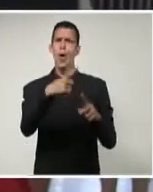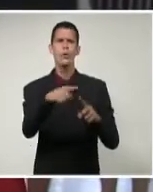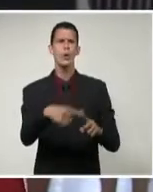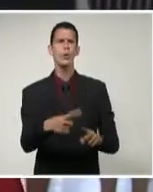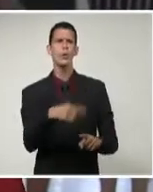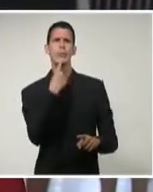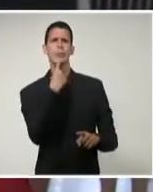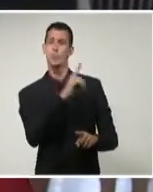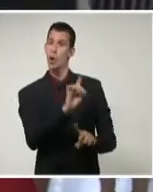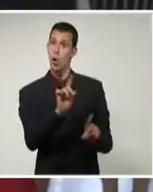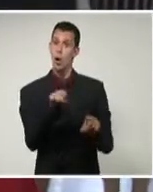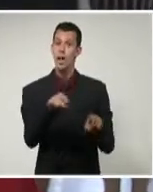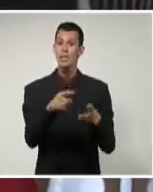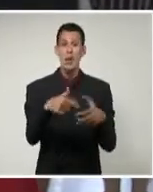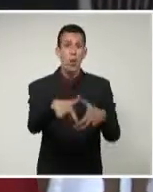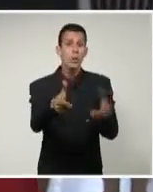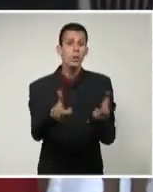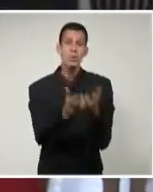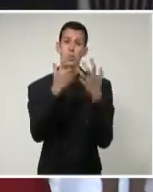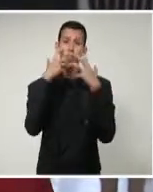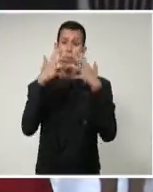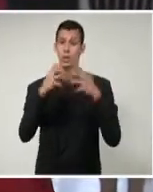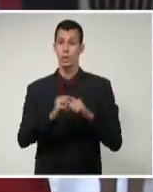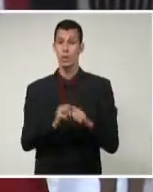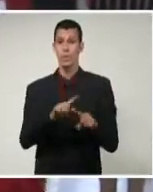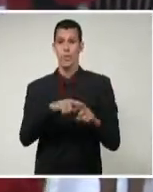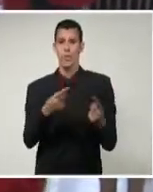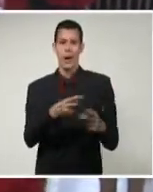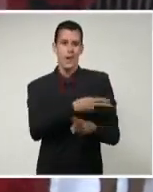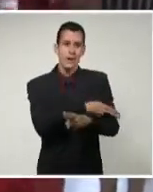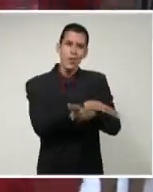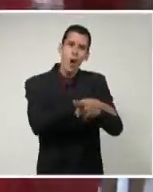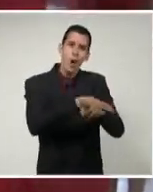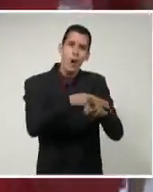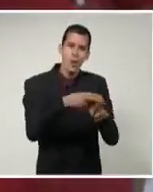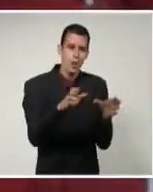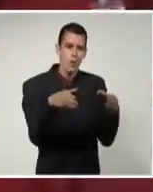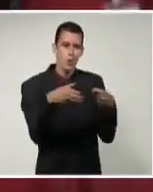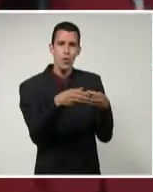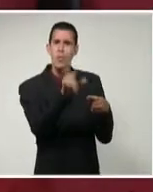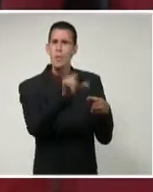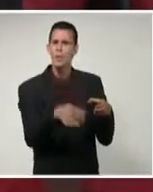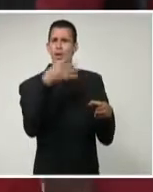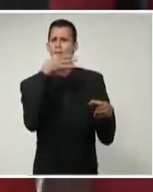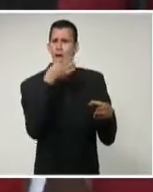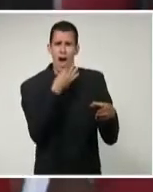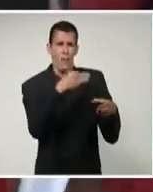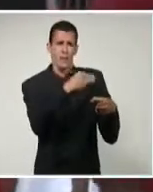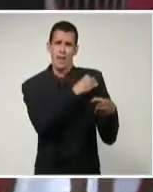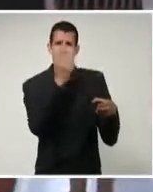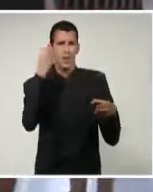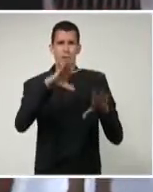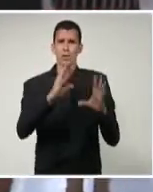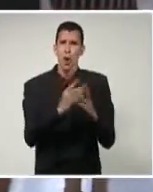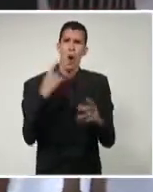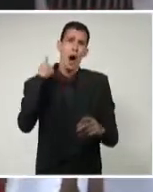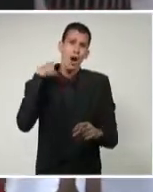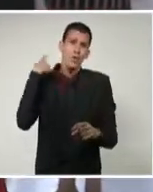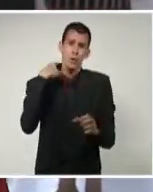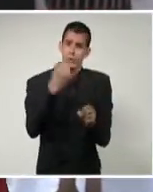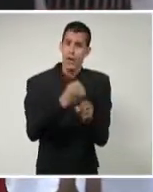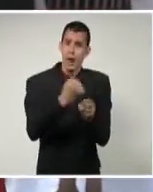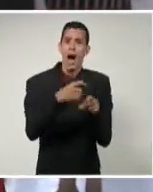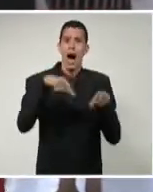que nacimos después de 1959 de esta obra y del propio, la propia dirección del Partido Comunista de